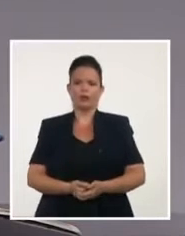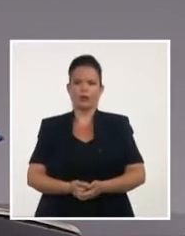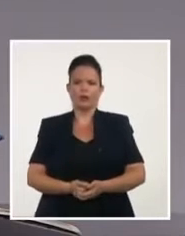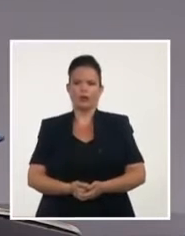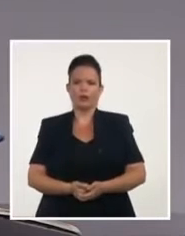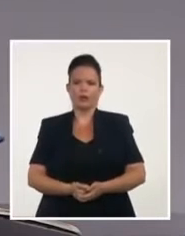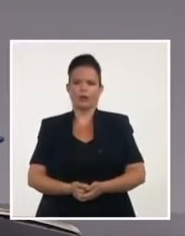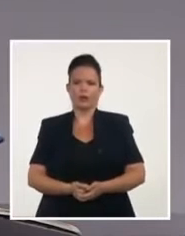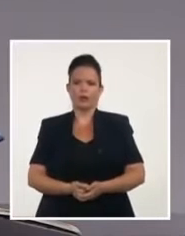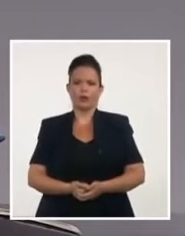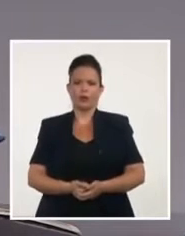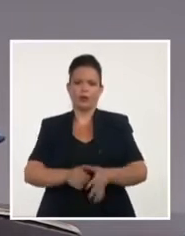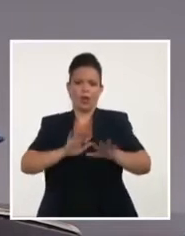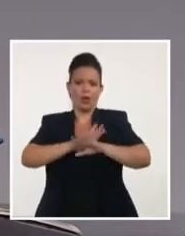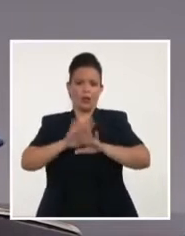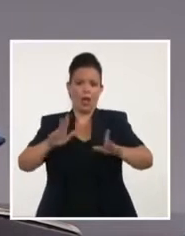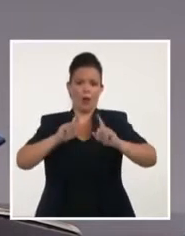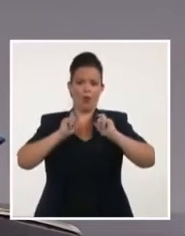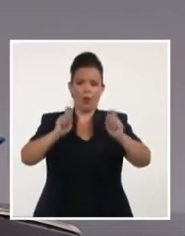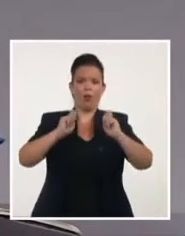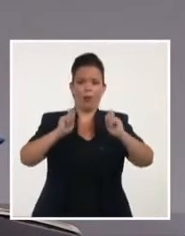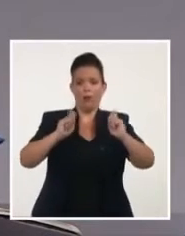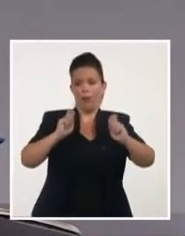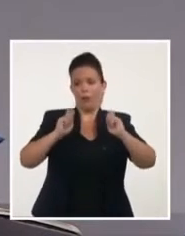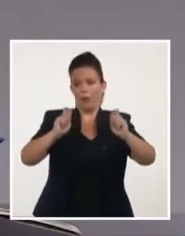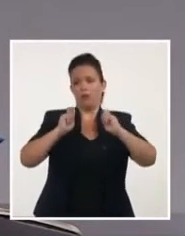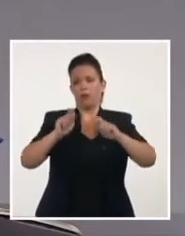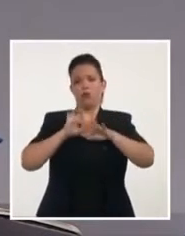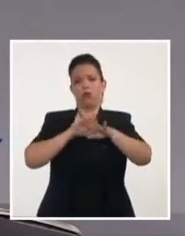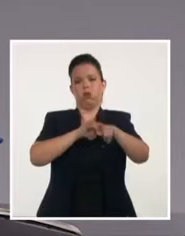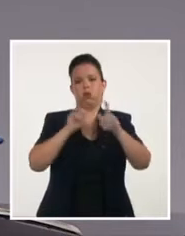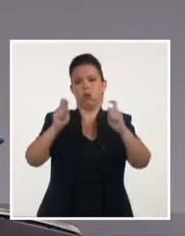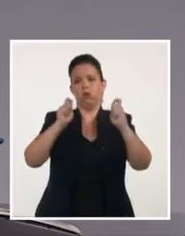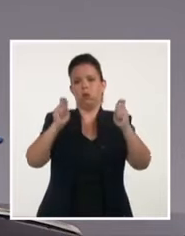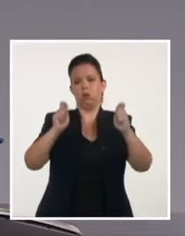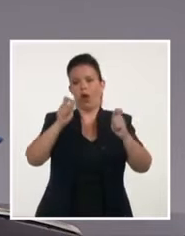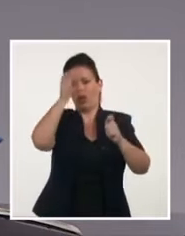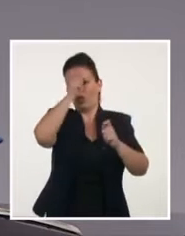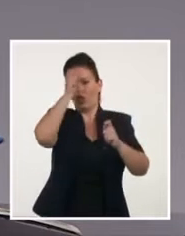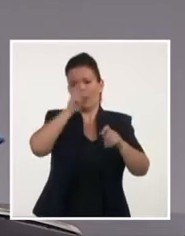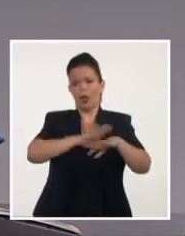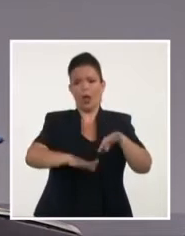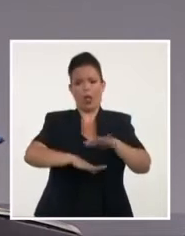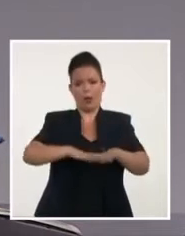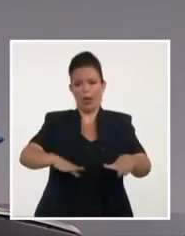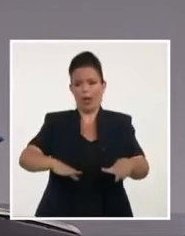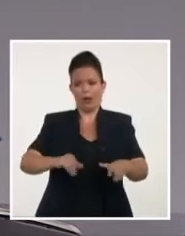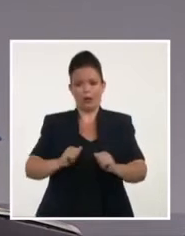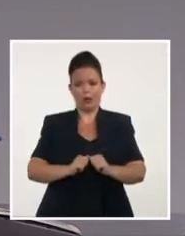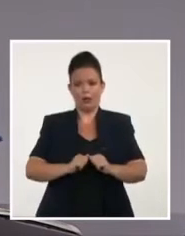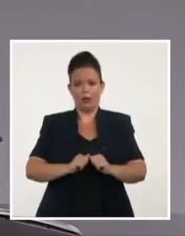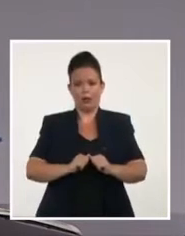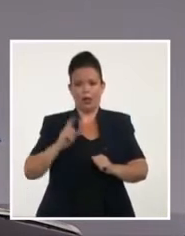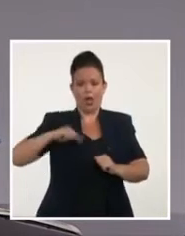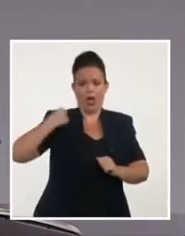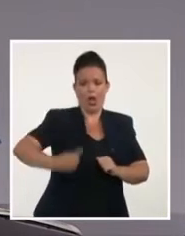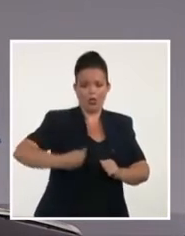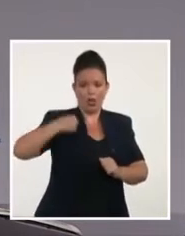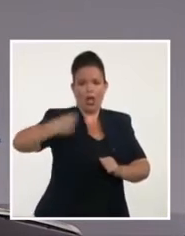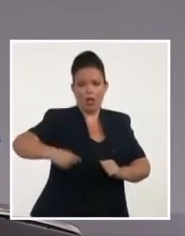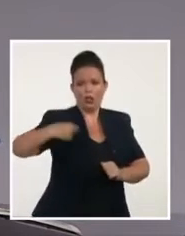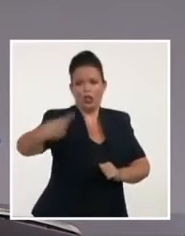protestas más allá del domingo, pues tenían que mantener la narrativa y entonces usaban y reciclaban este